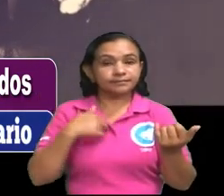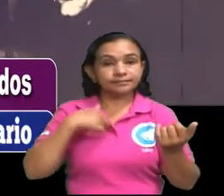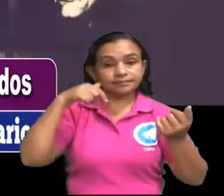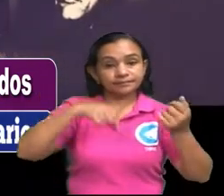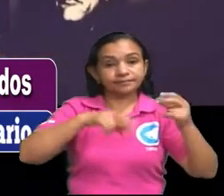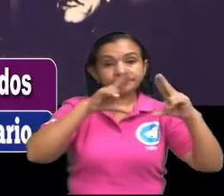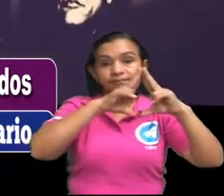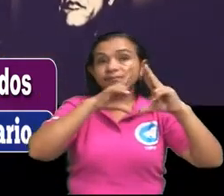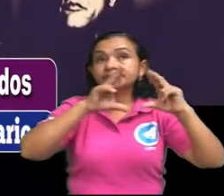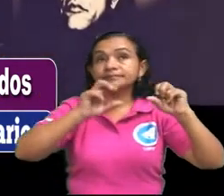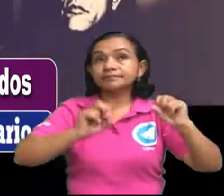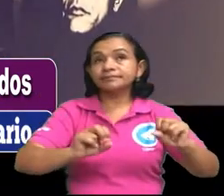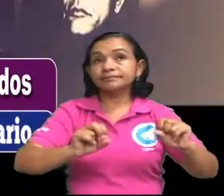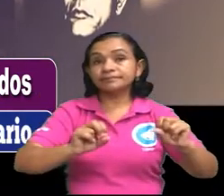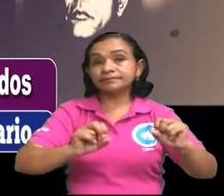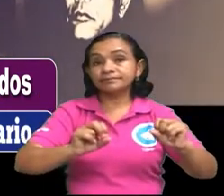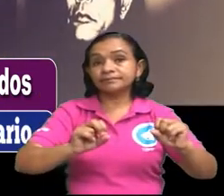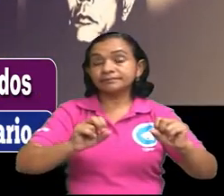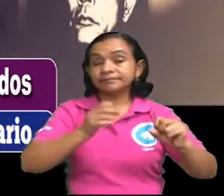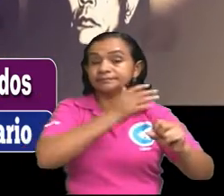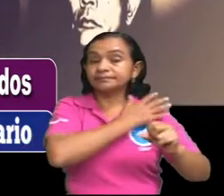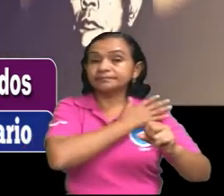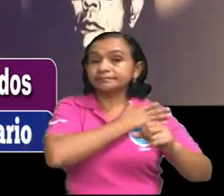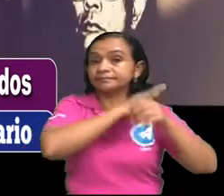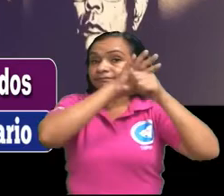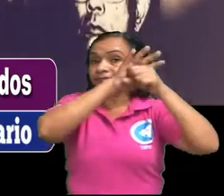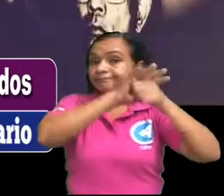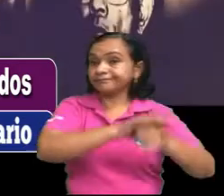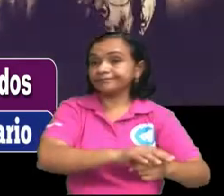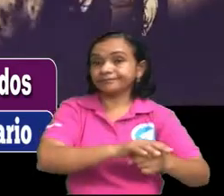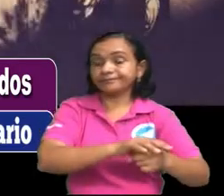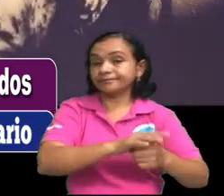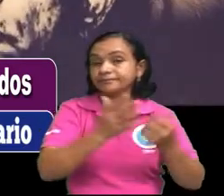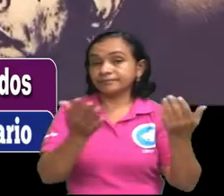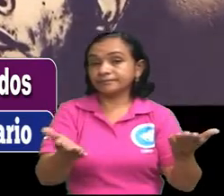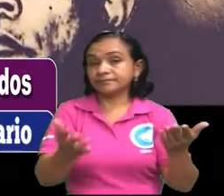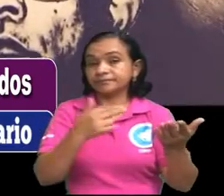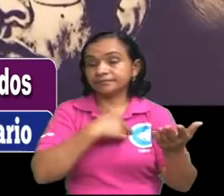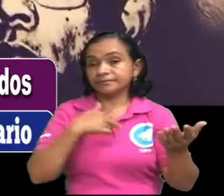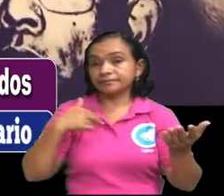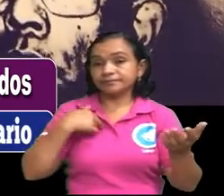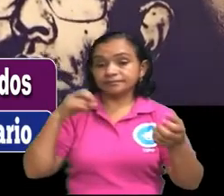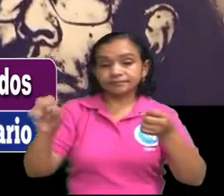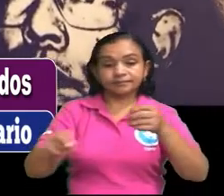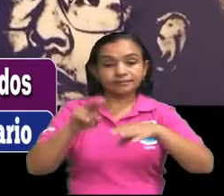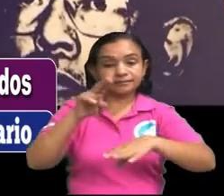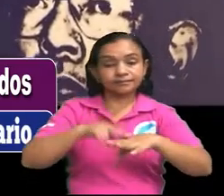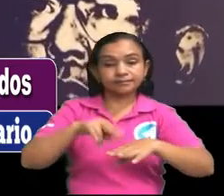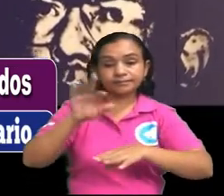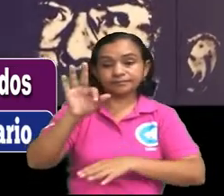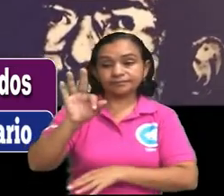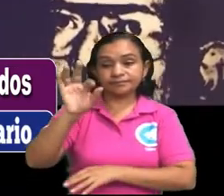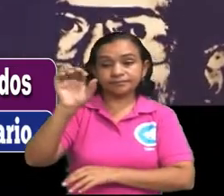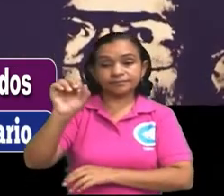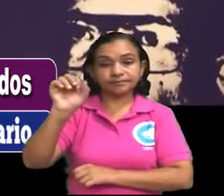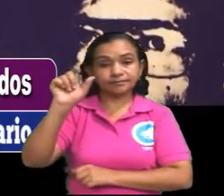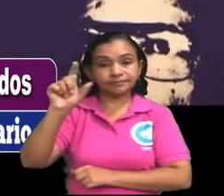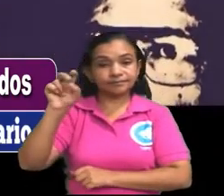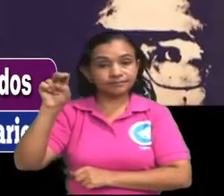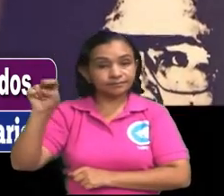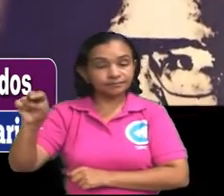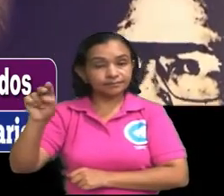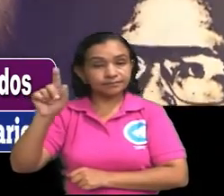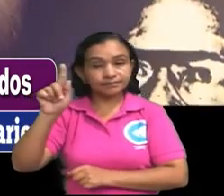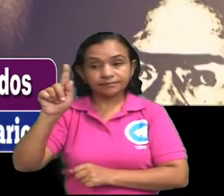al derrocar al tirano Somoza, la Dirección Nacional del Frente Sandinista, de la cual el comandante